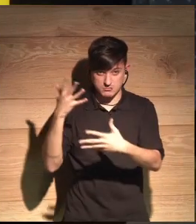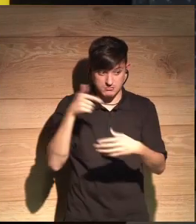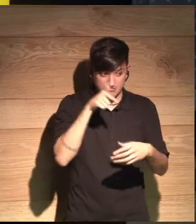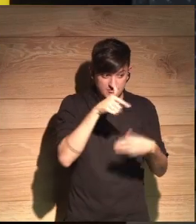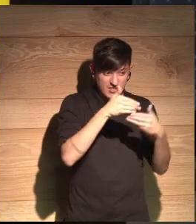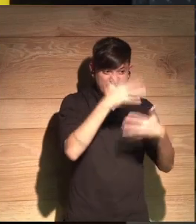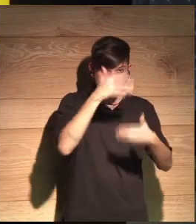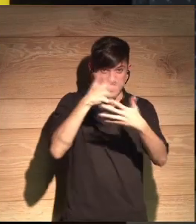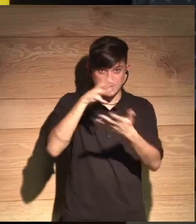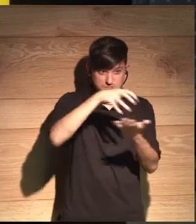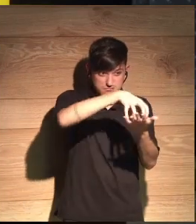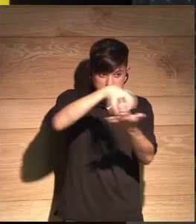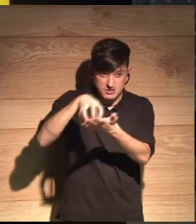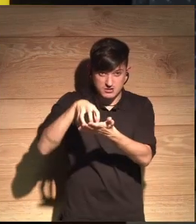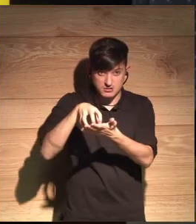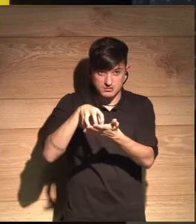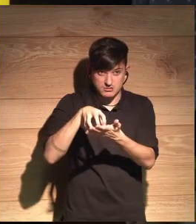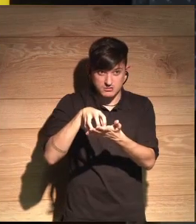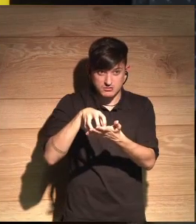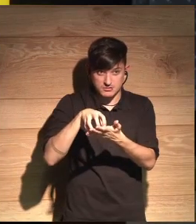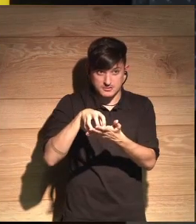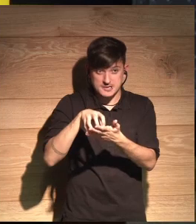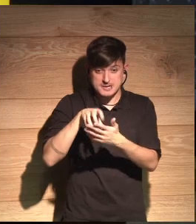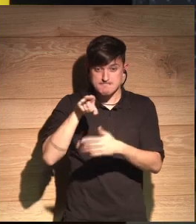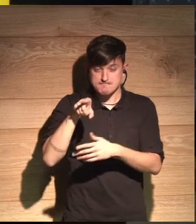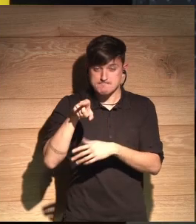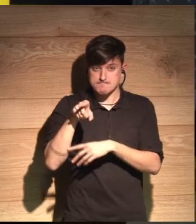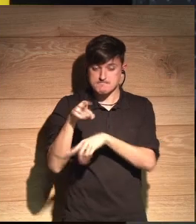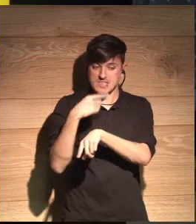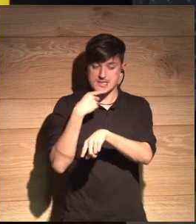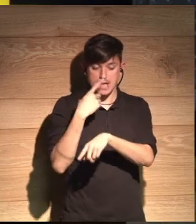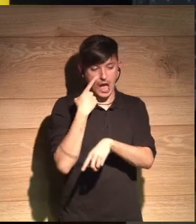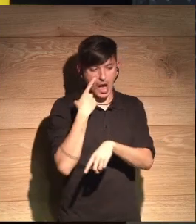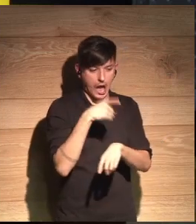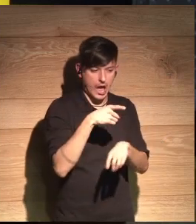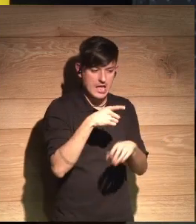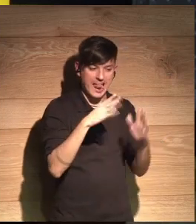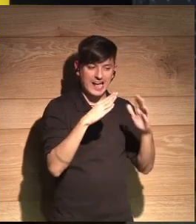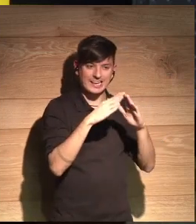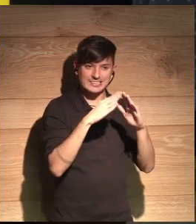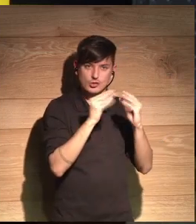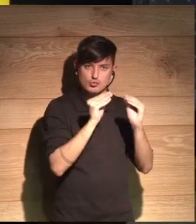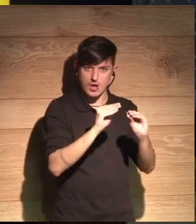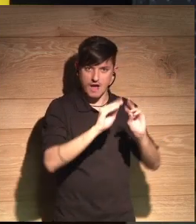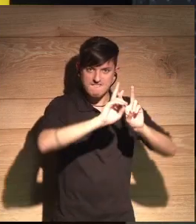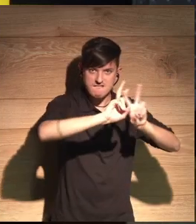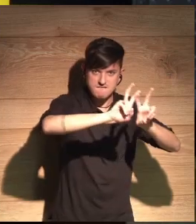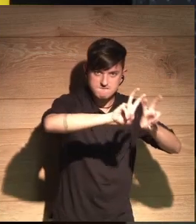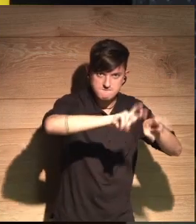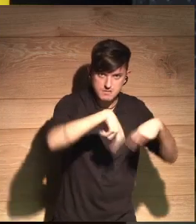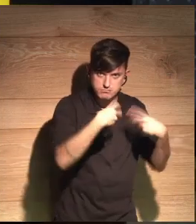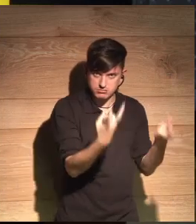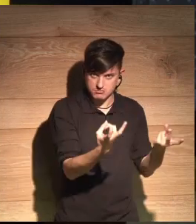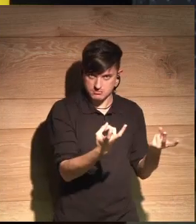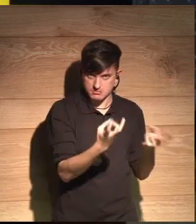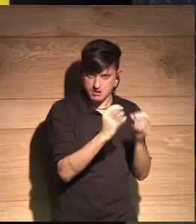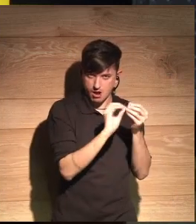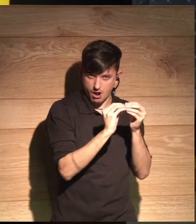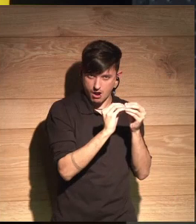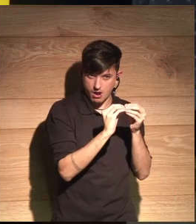edificios de selva y dice mira vamos a arreglarte la casa tenéis que ir